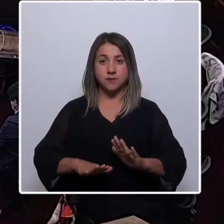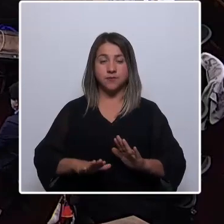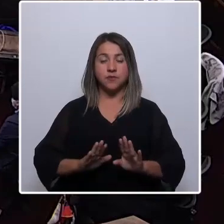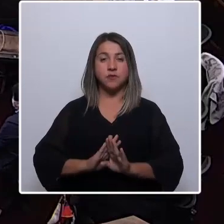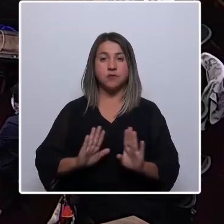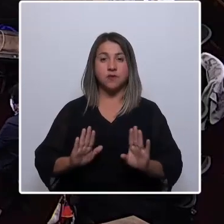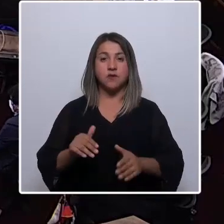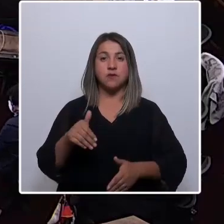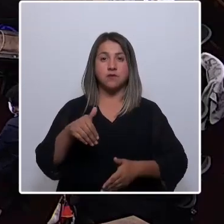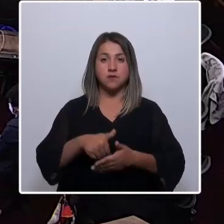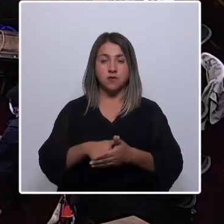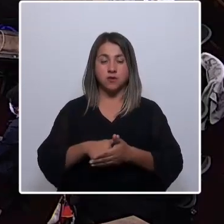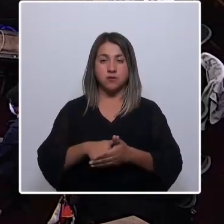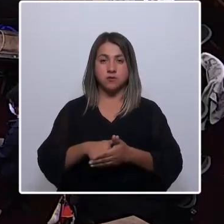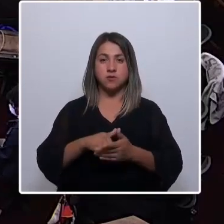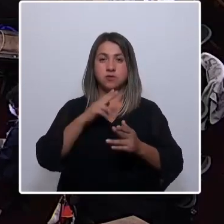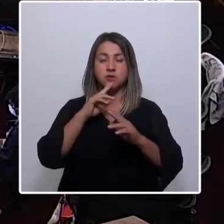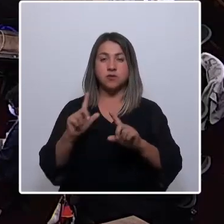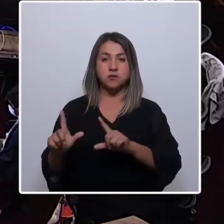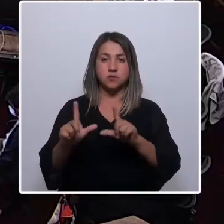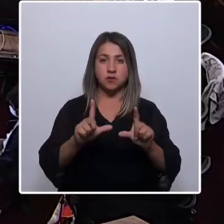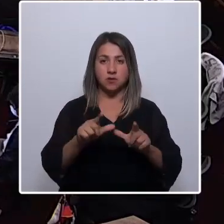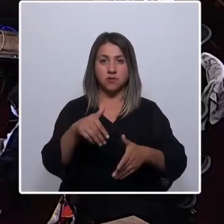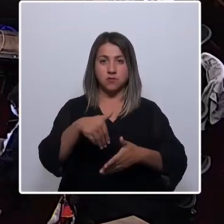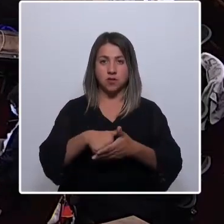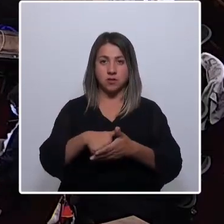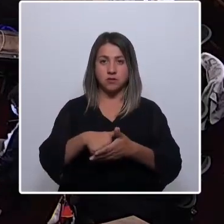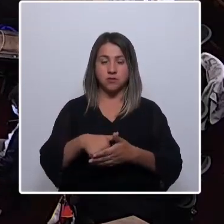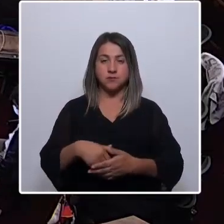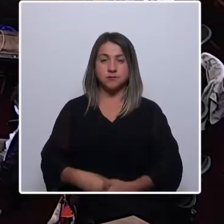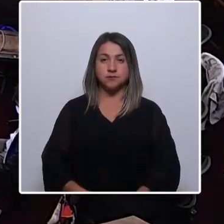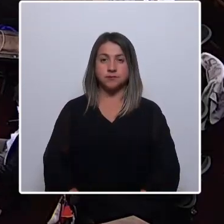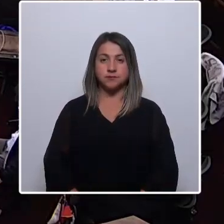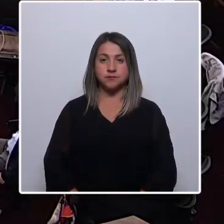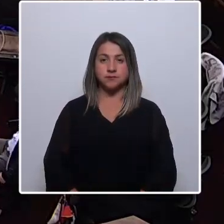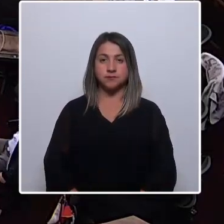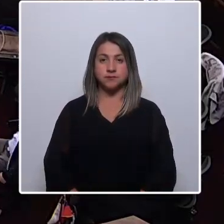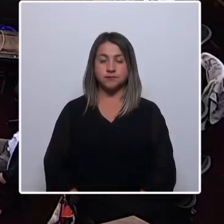Finalizada la votación, resultado.